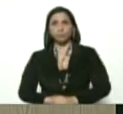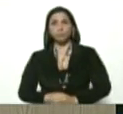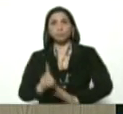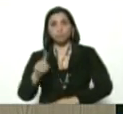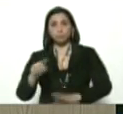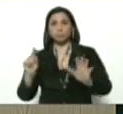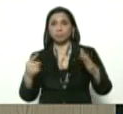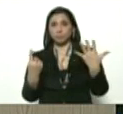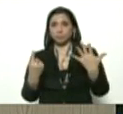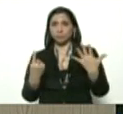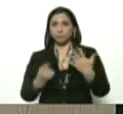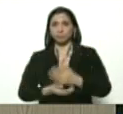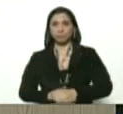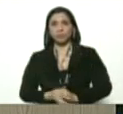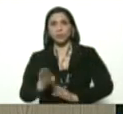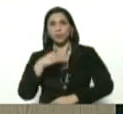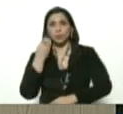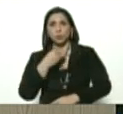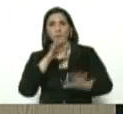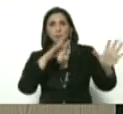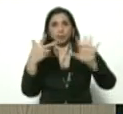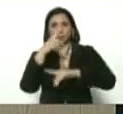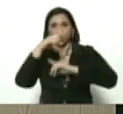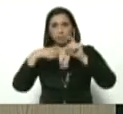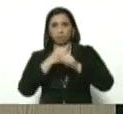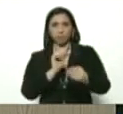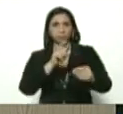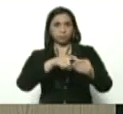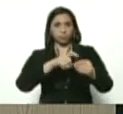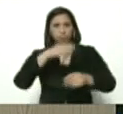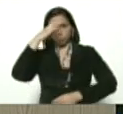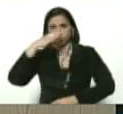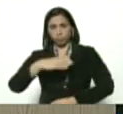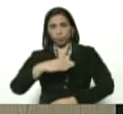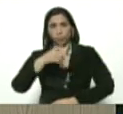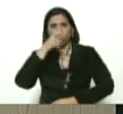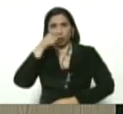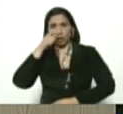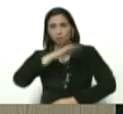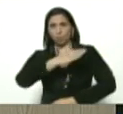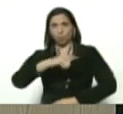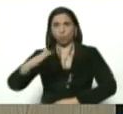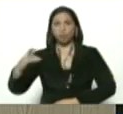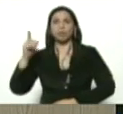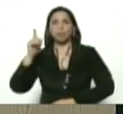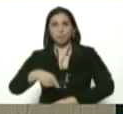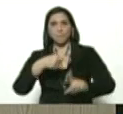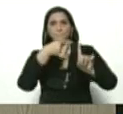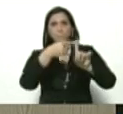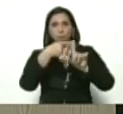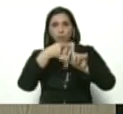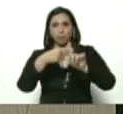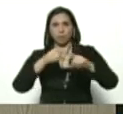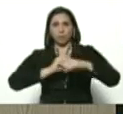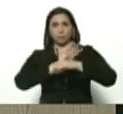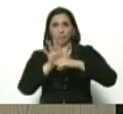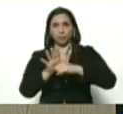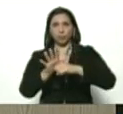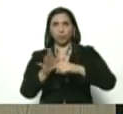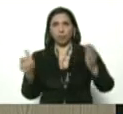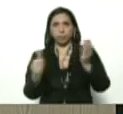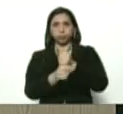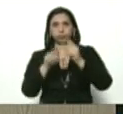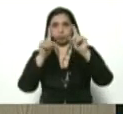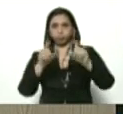un un joven de 18 años de edad el comando de la guardia costera que también resultó positivo en el despistaje con